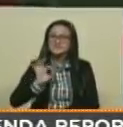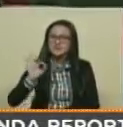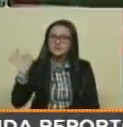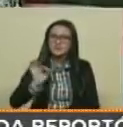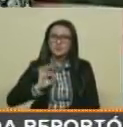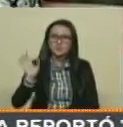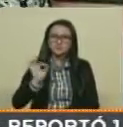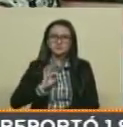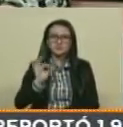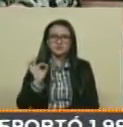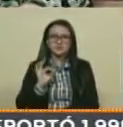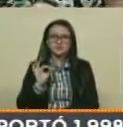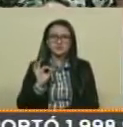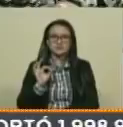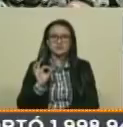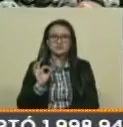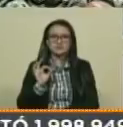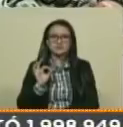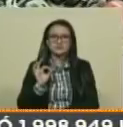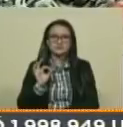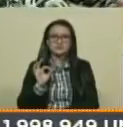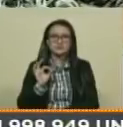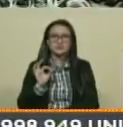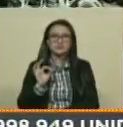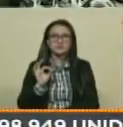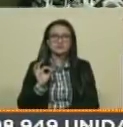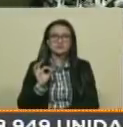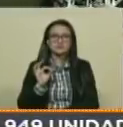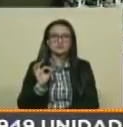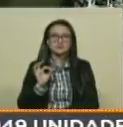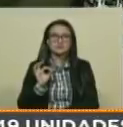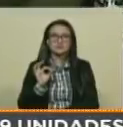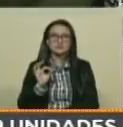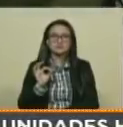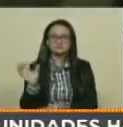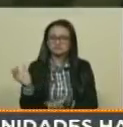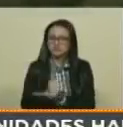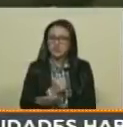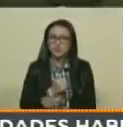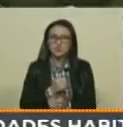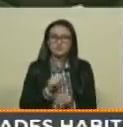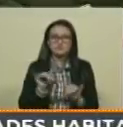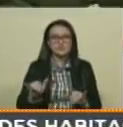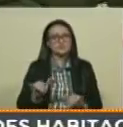100% de lo que se ha arrebatado.